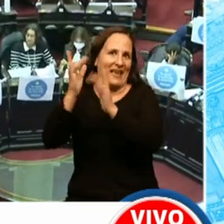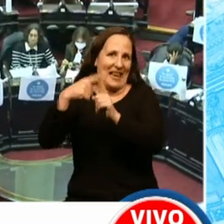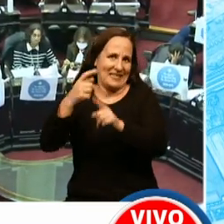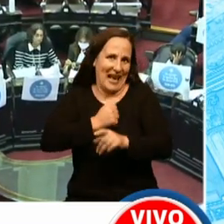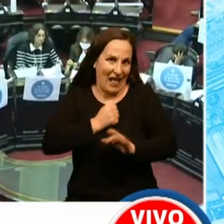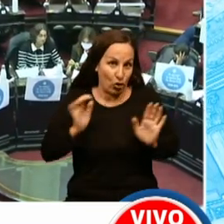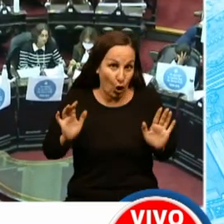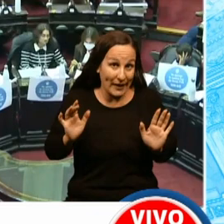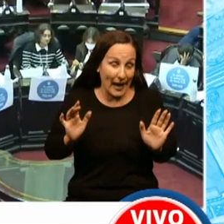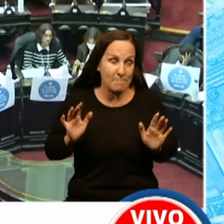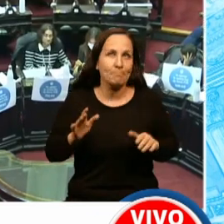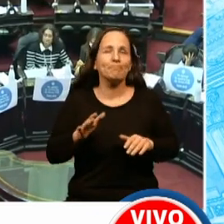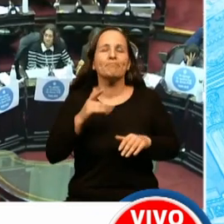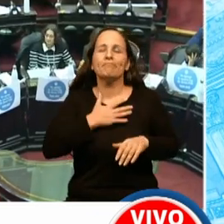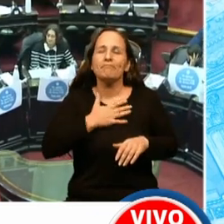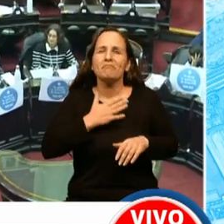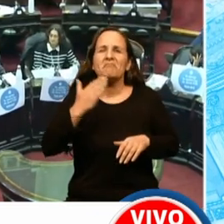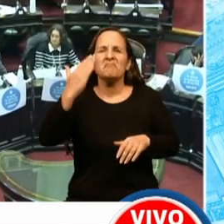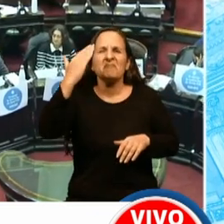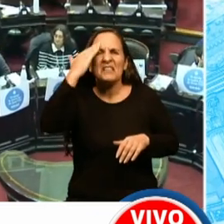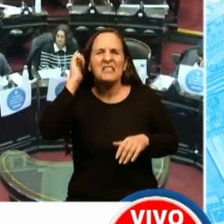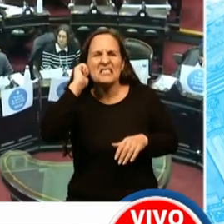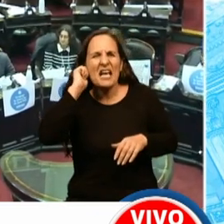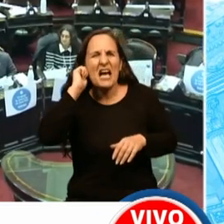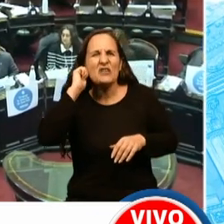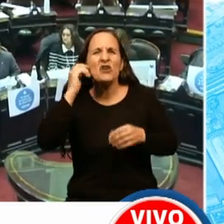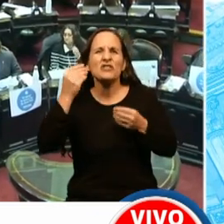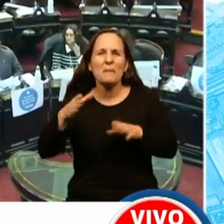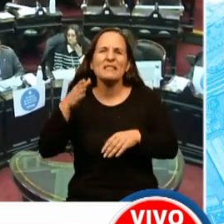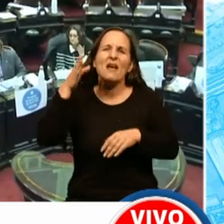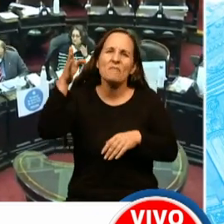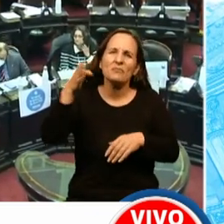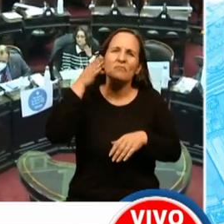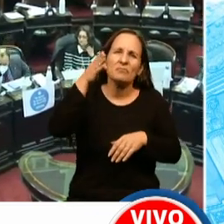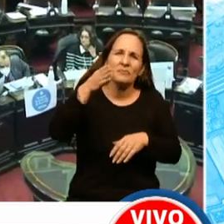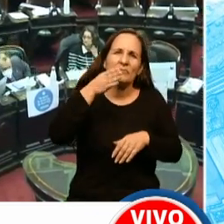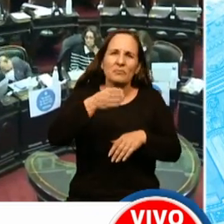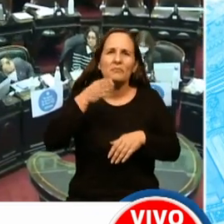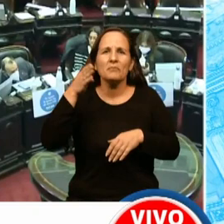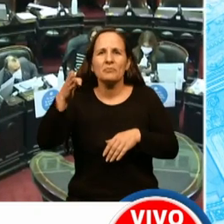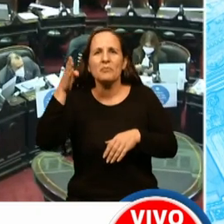a partir de mis 15 años empecé a caminar el territorio de las comunidades más vulnerables